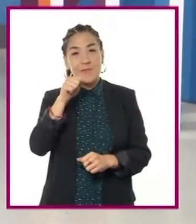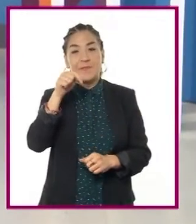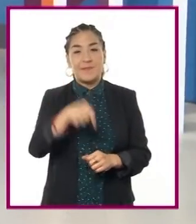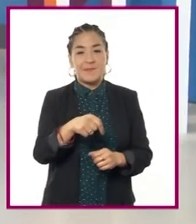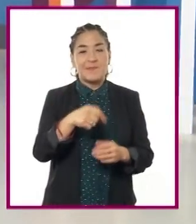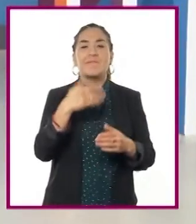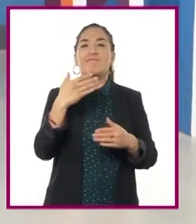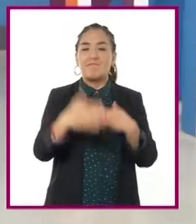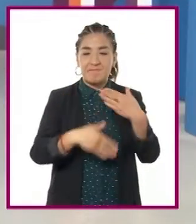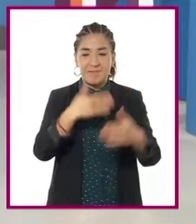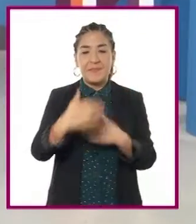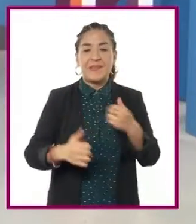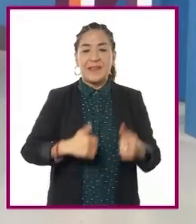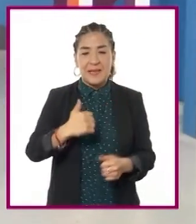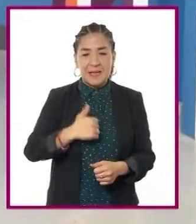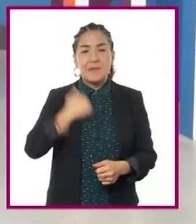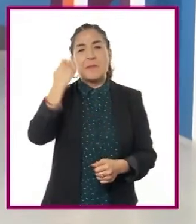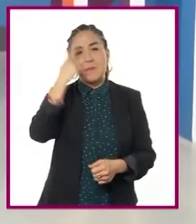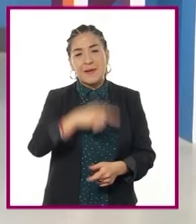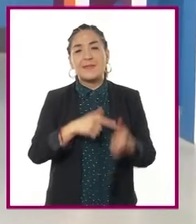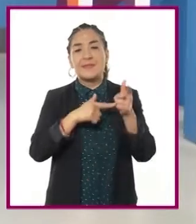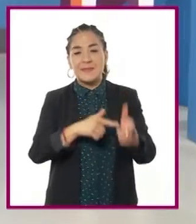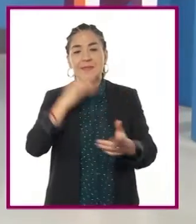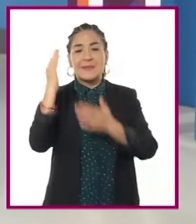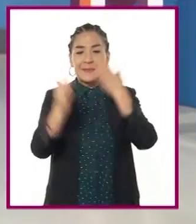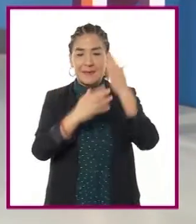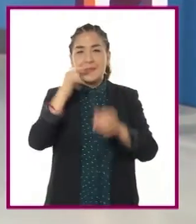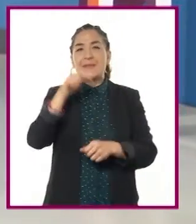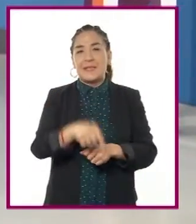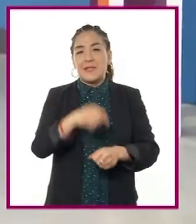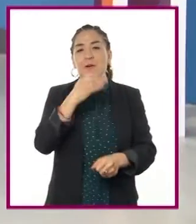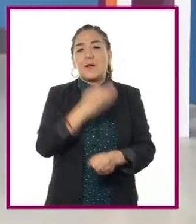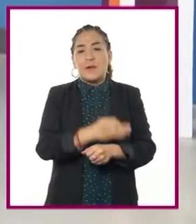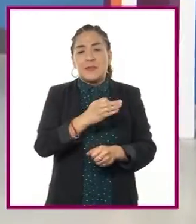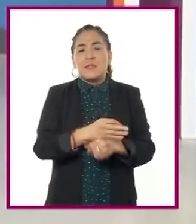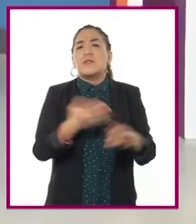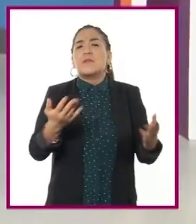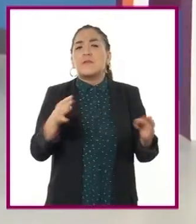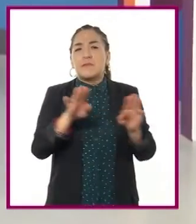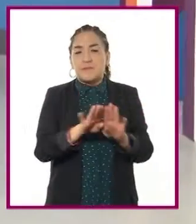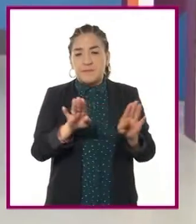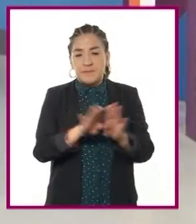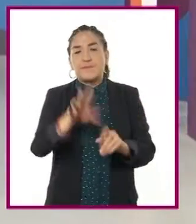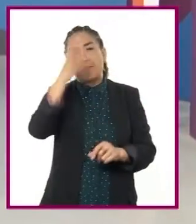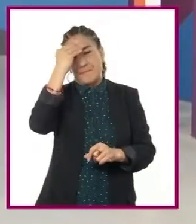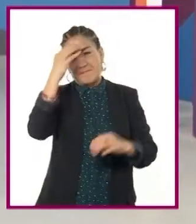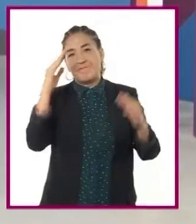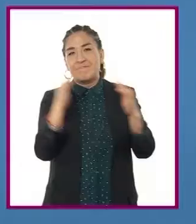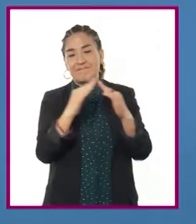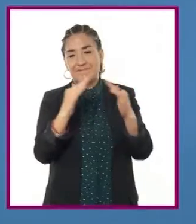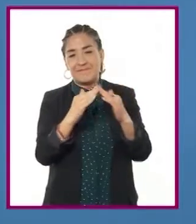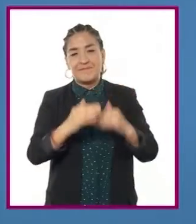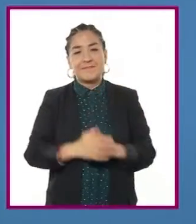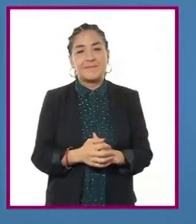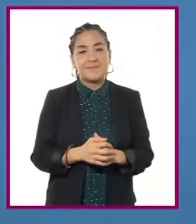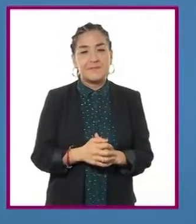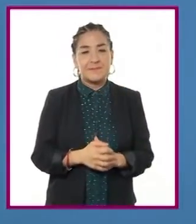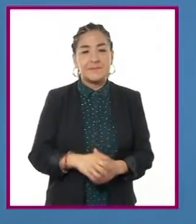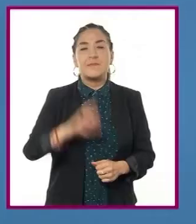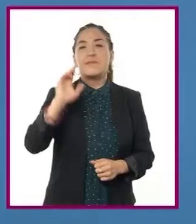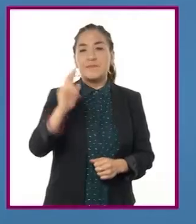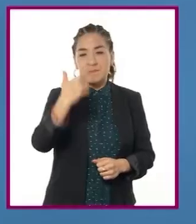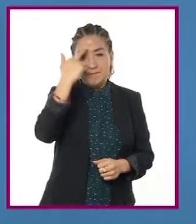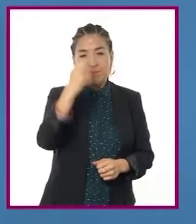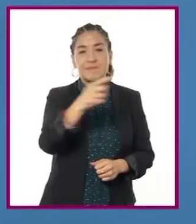días aprovechen la oportunidad de estudiar en esta modalidad a través de Aprende en Casa.